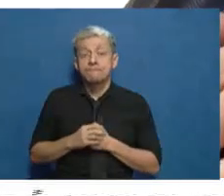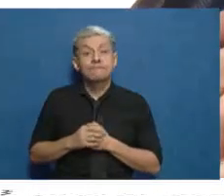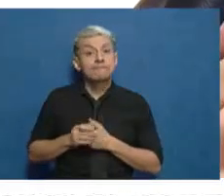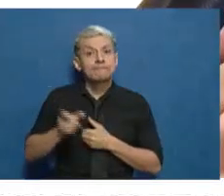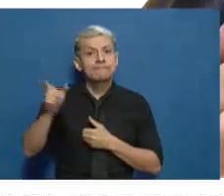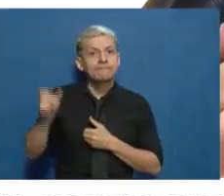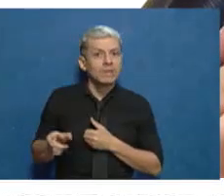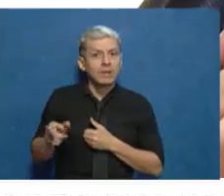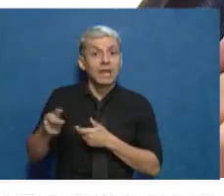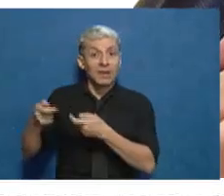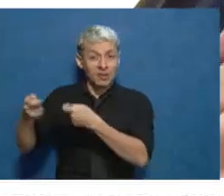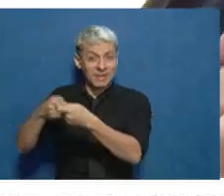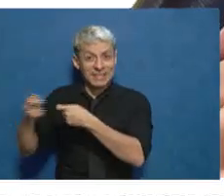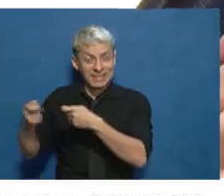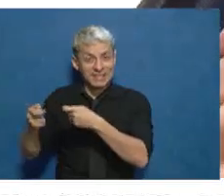una estructura que la puede